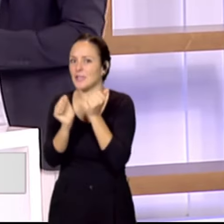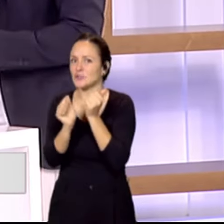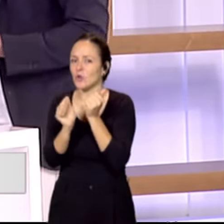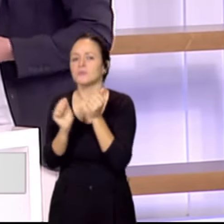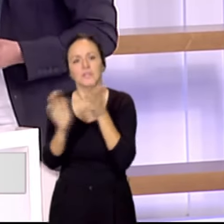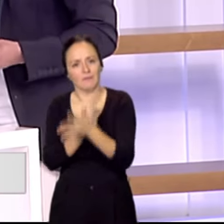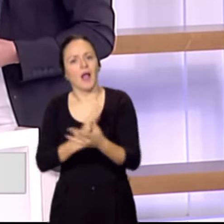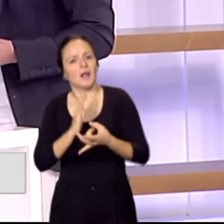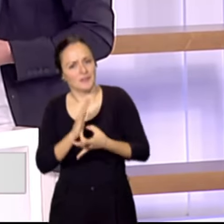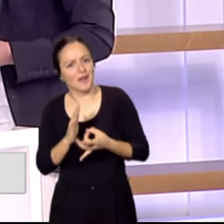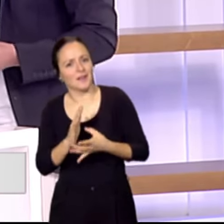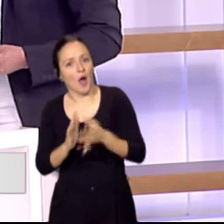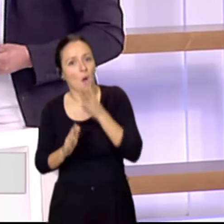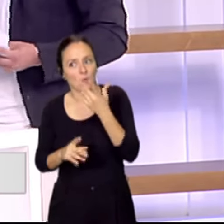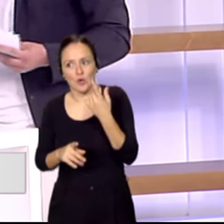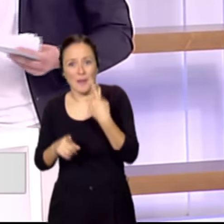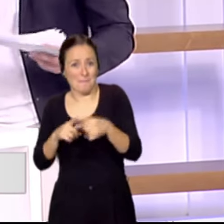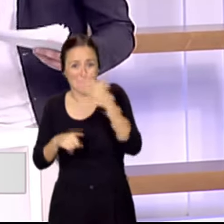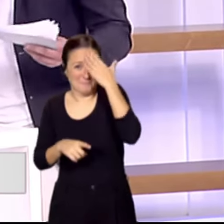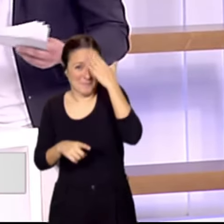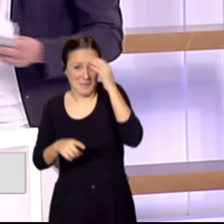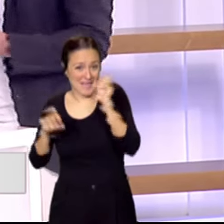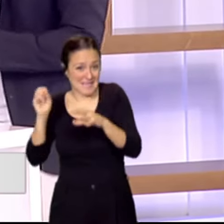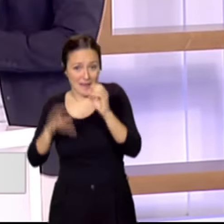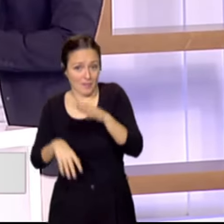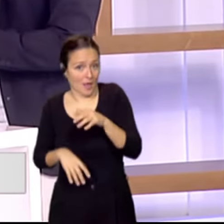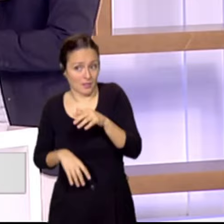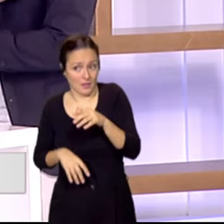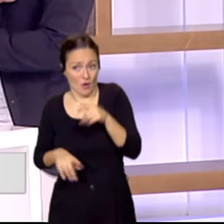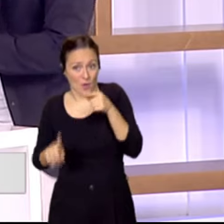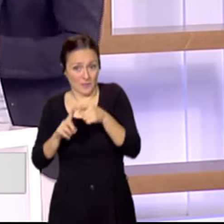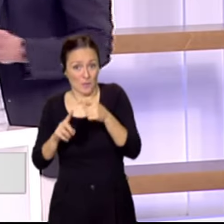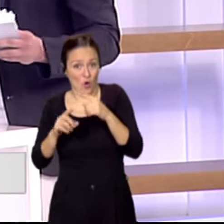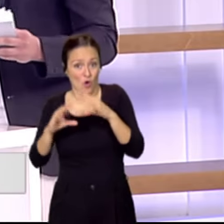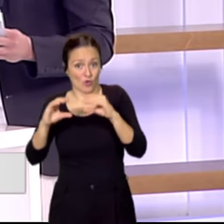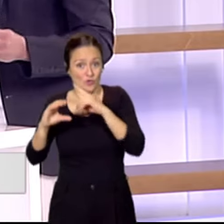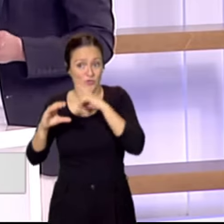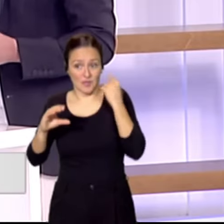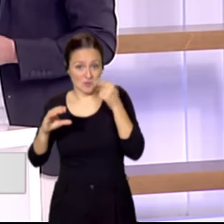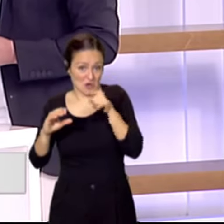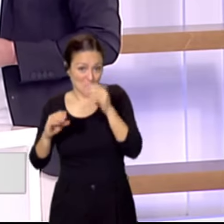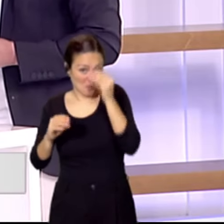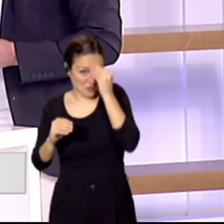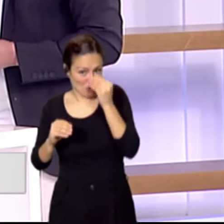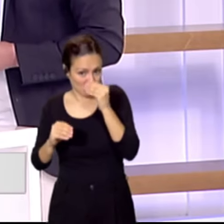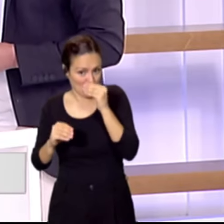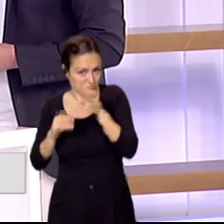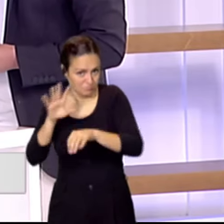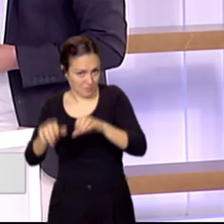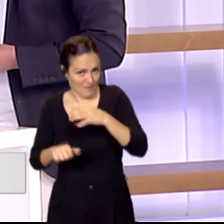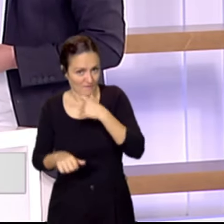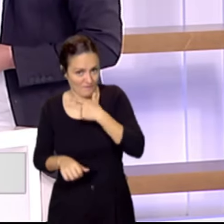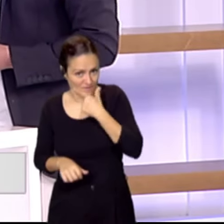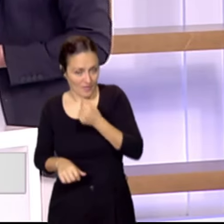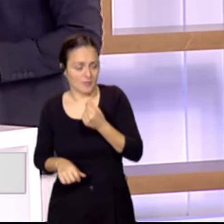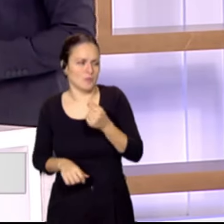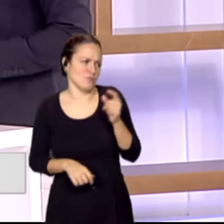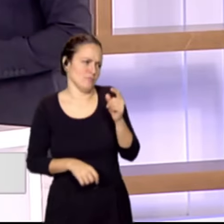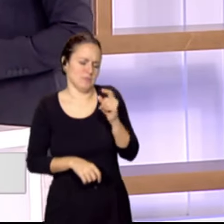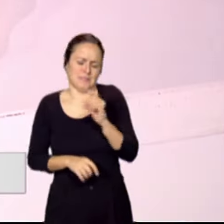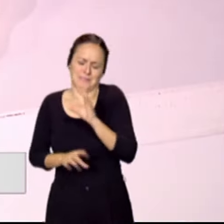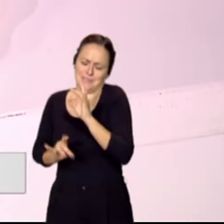que la materia prima el ingrediente para hacer las tartas de queso entiendo que no es ningún problema no Y además en barquita chisque lo